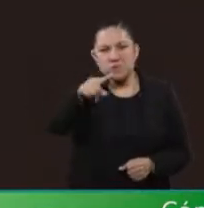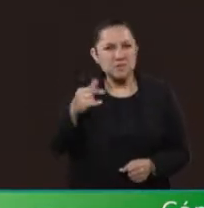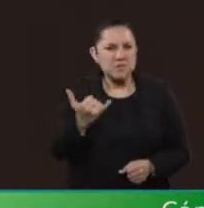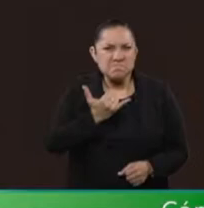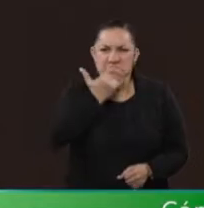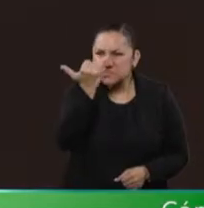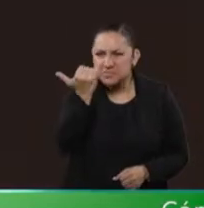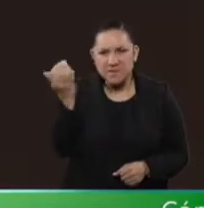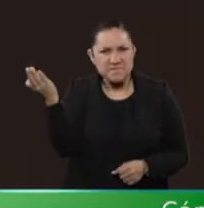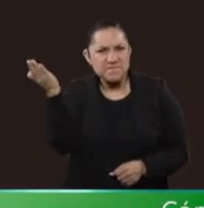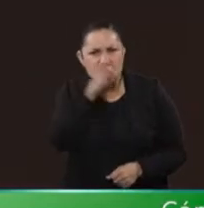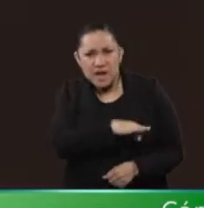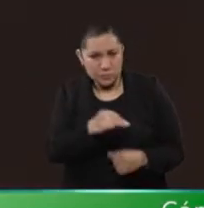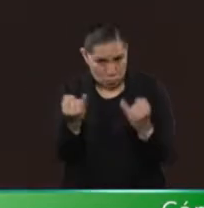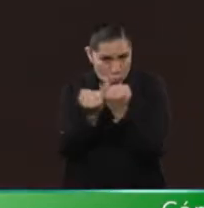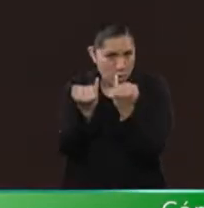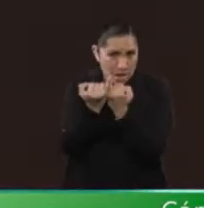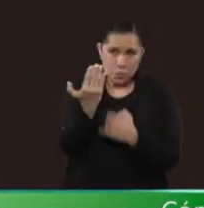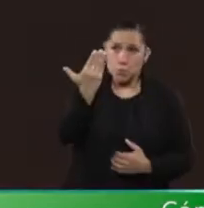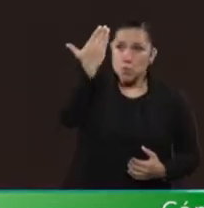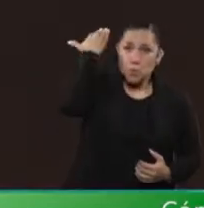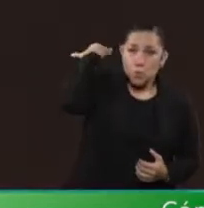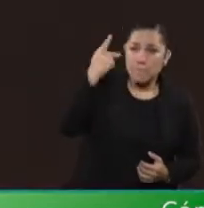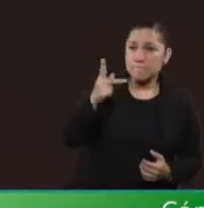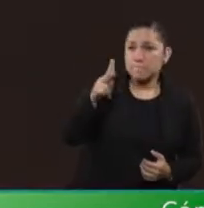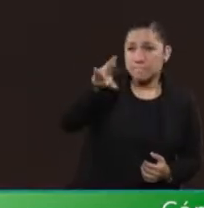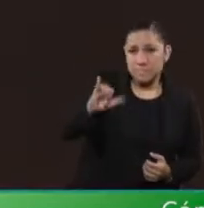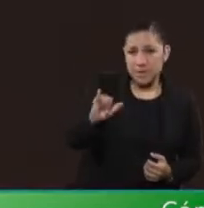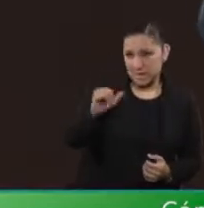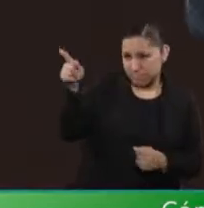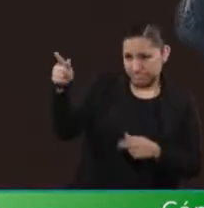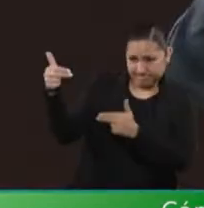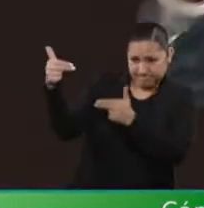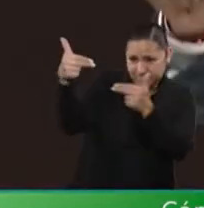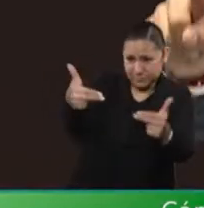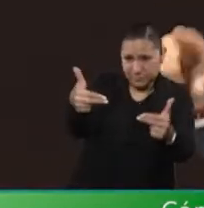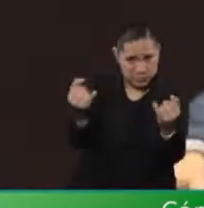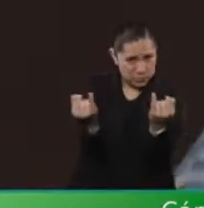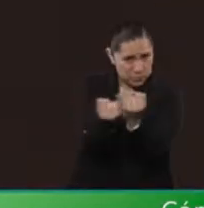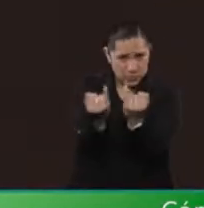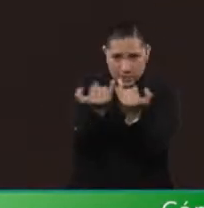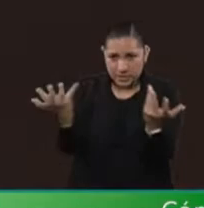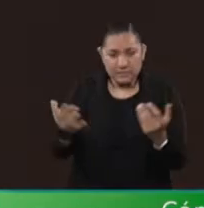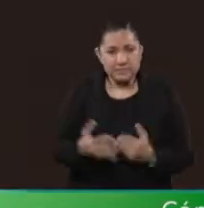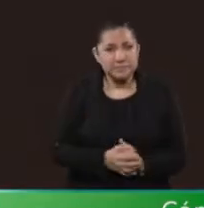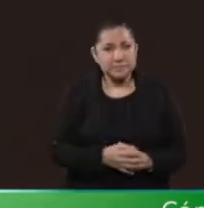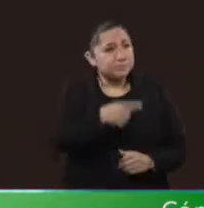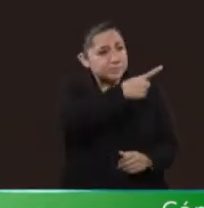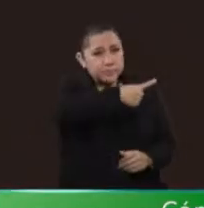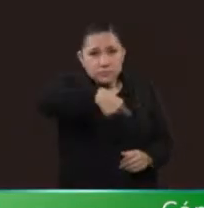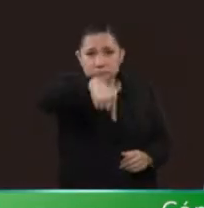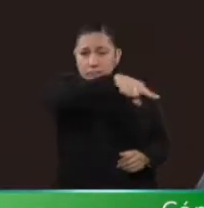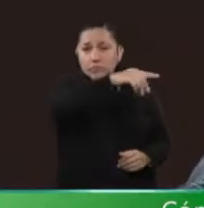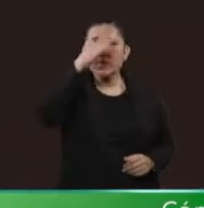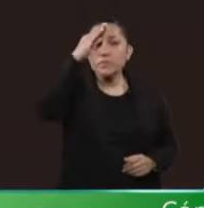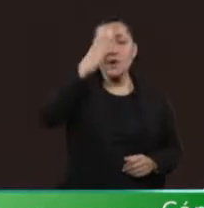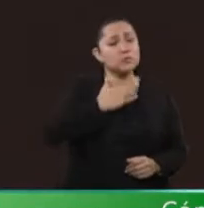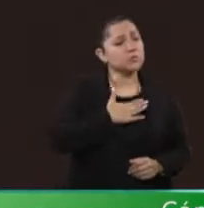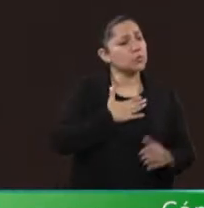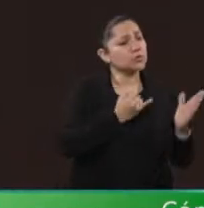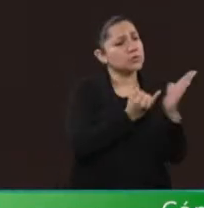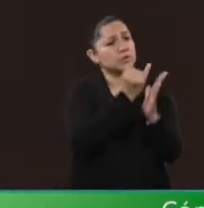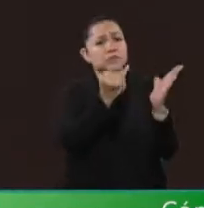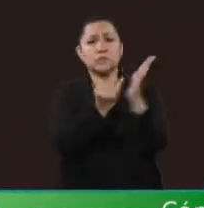Señoras y señores, no tienen ningún derecho, ninguna autorización. El pueblo no son 32 millones